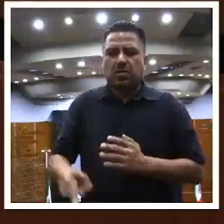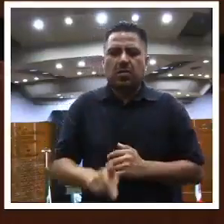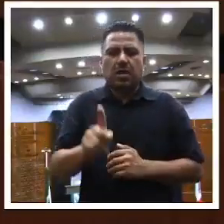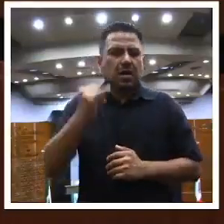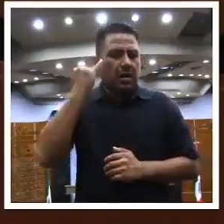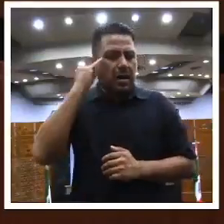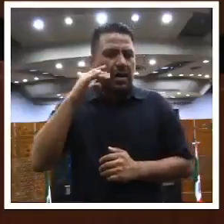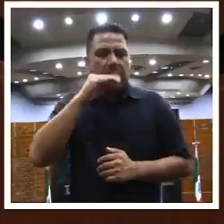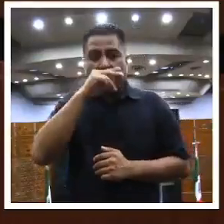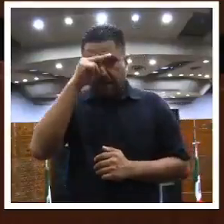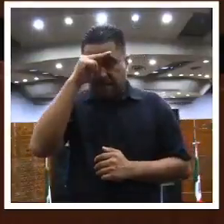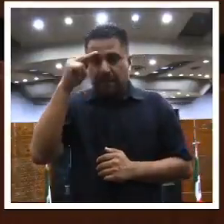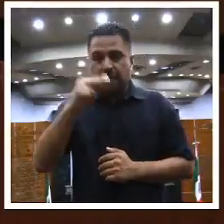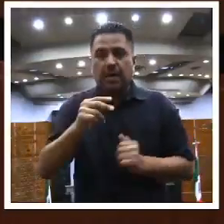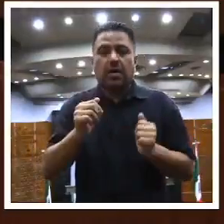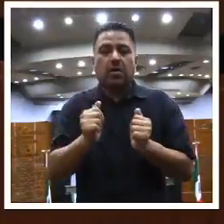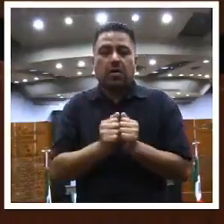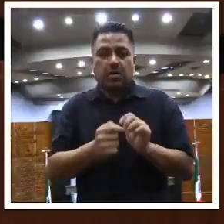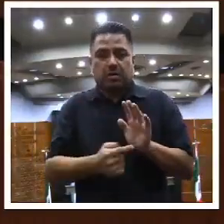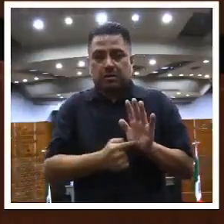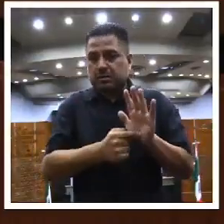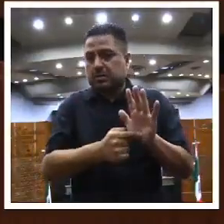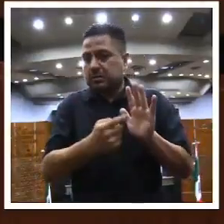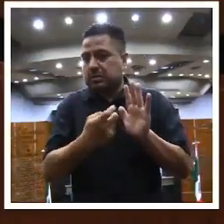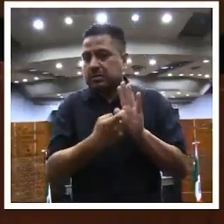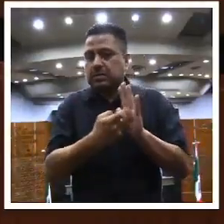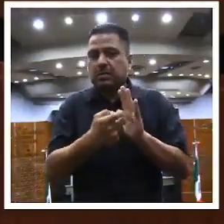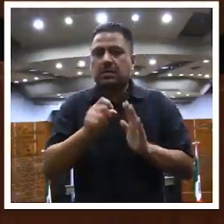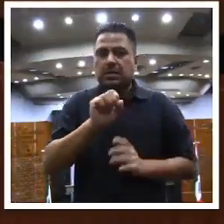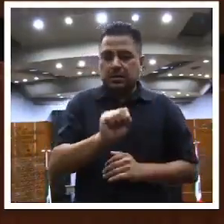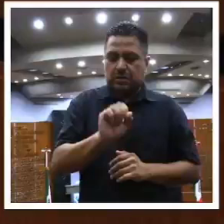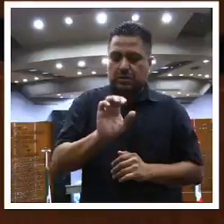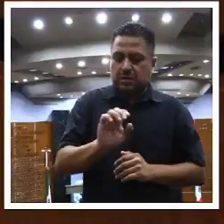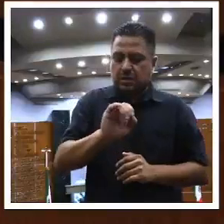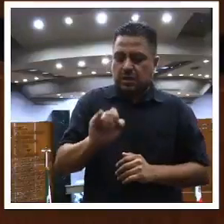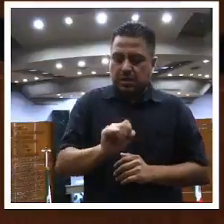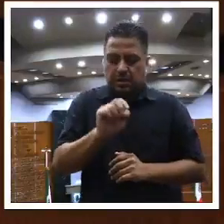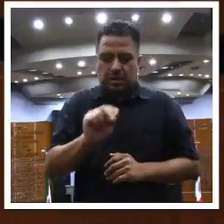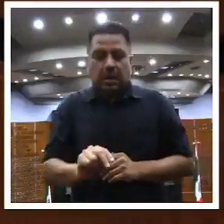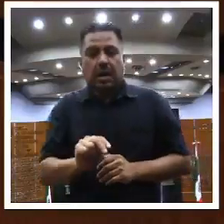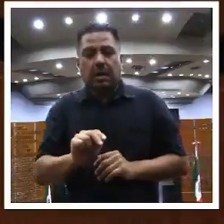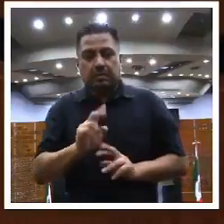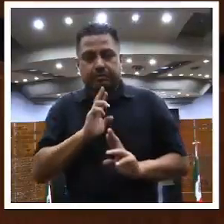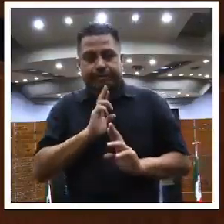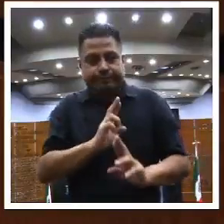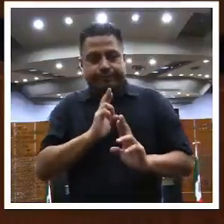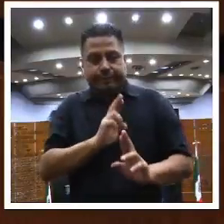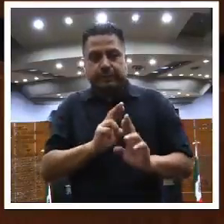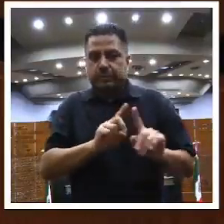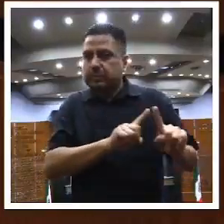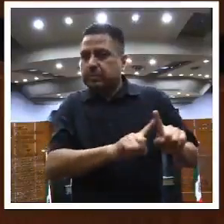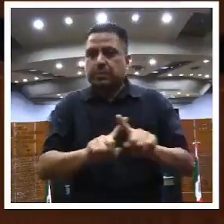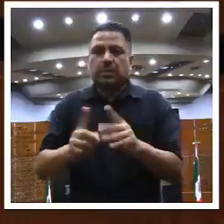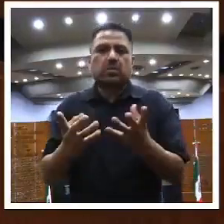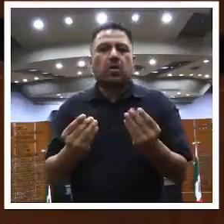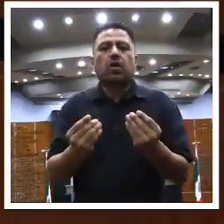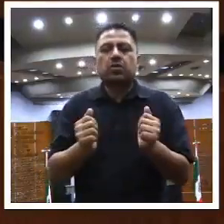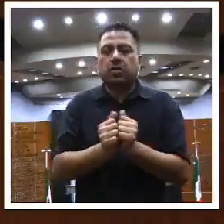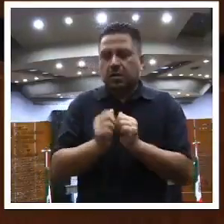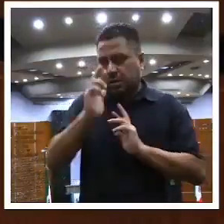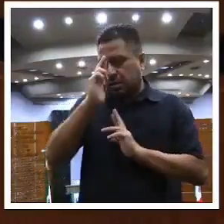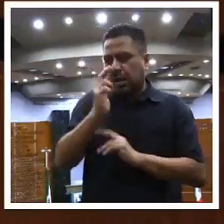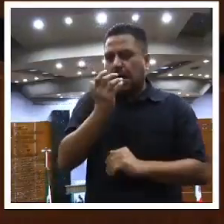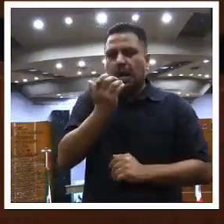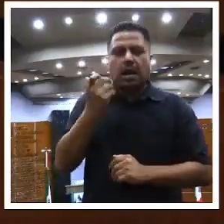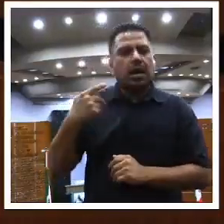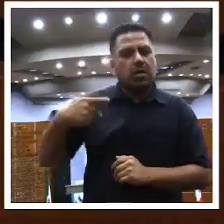indígenas y afromexicanos. Prueba de ello, la Suprema Corte de Justicia de la Nación ha resuelto diferentes criterios en relación a respetar las